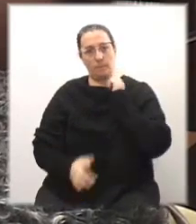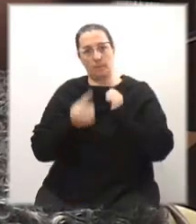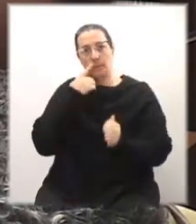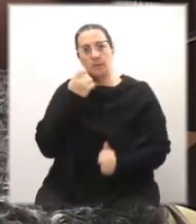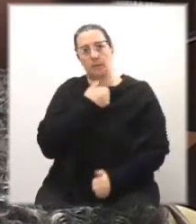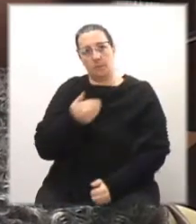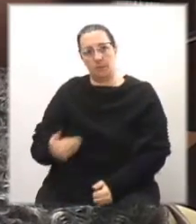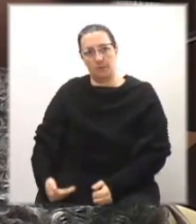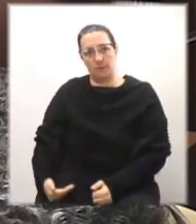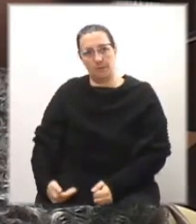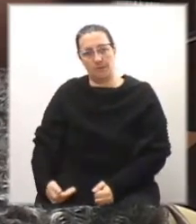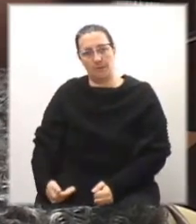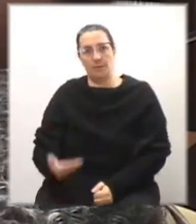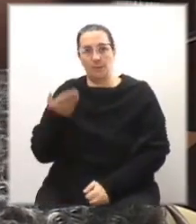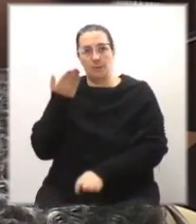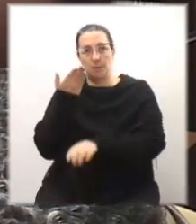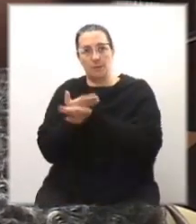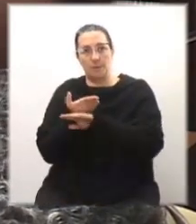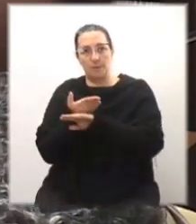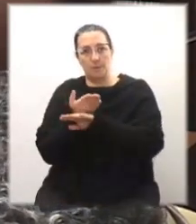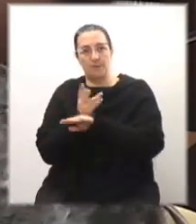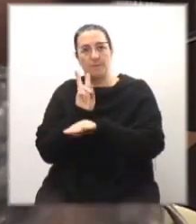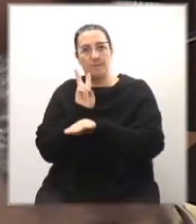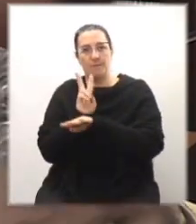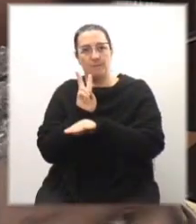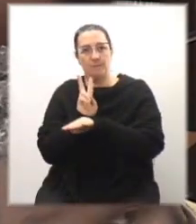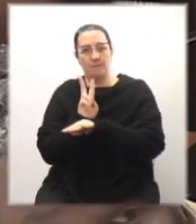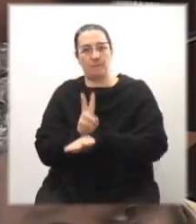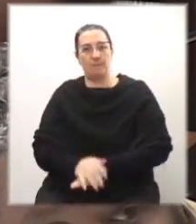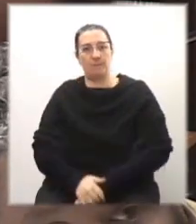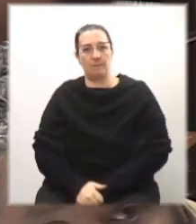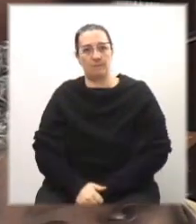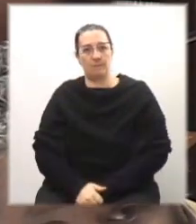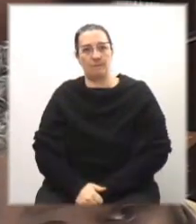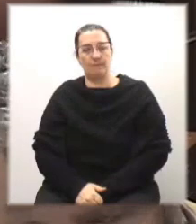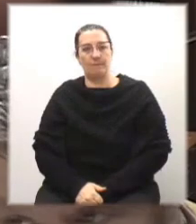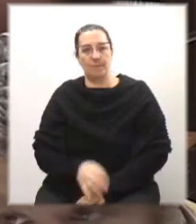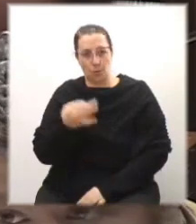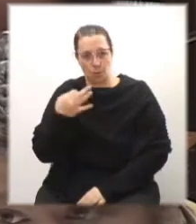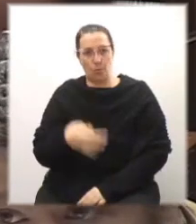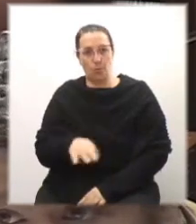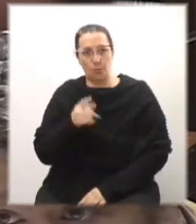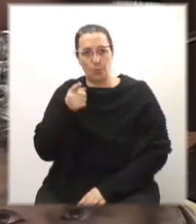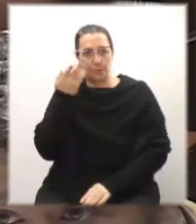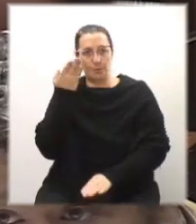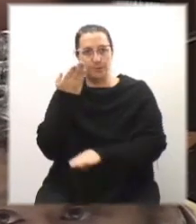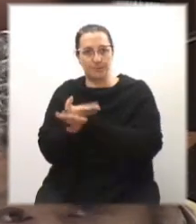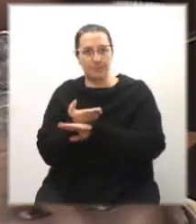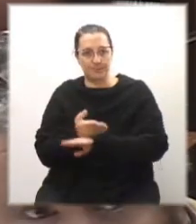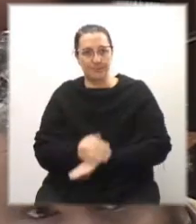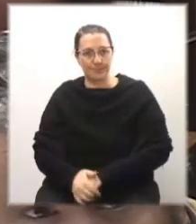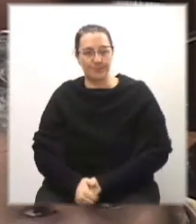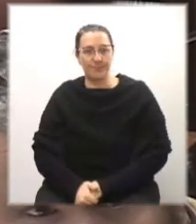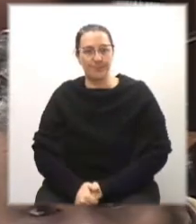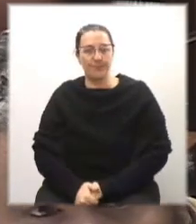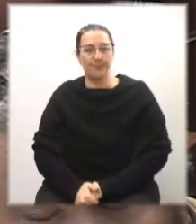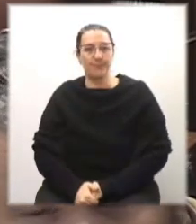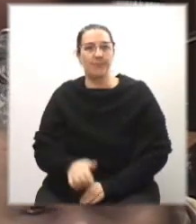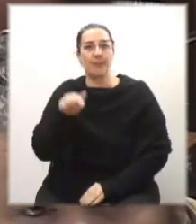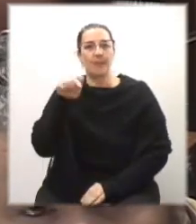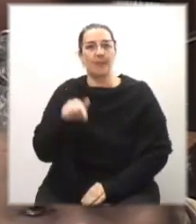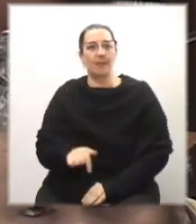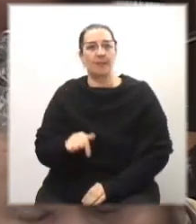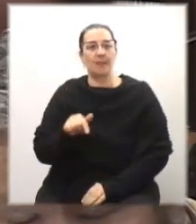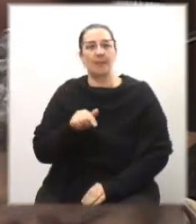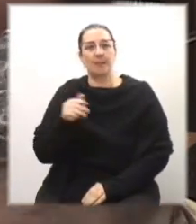Señor presidente, yo le pediría que... Estoy a punto de lo que me va a solicitar, por favor. Lo vi, sí. Acá en la bandeja